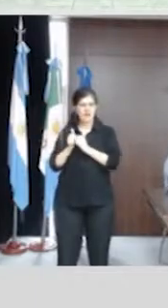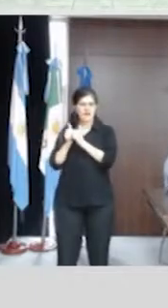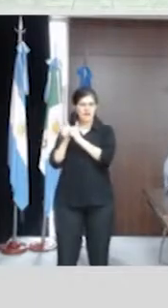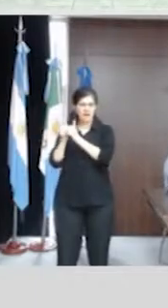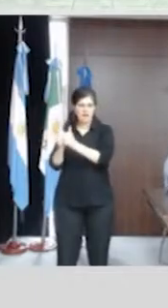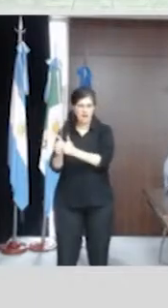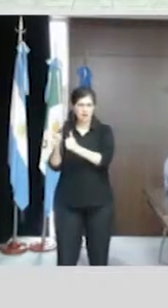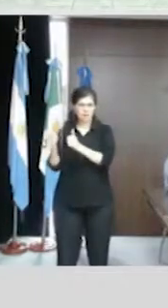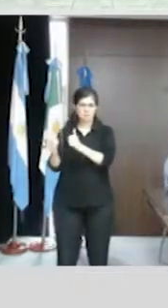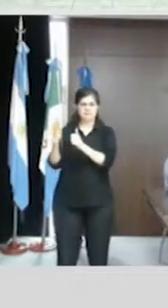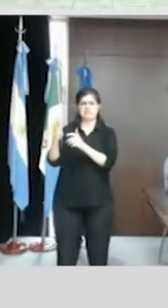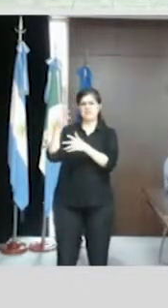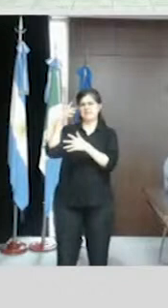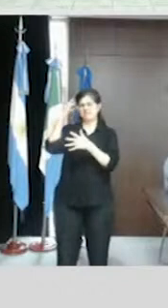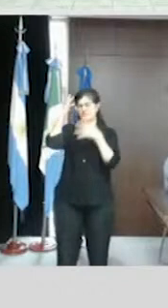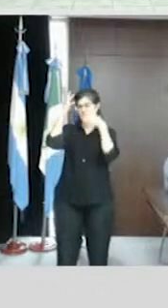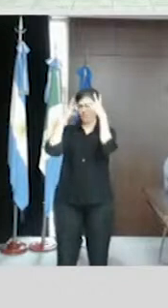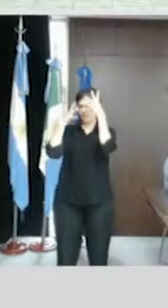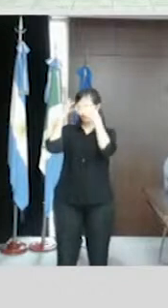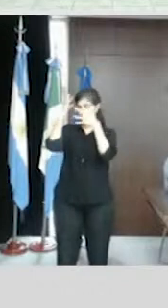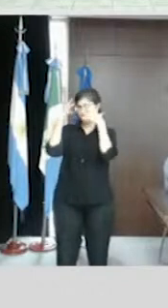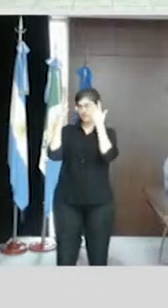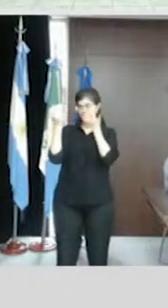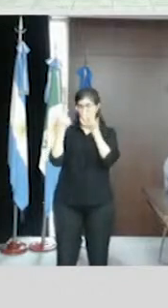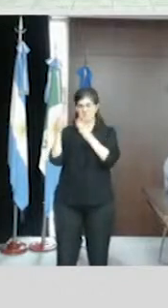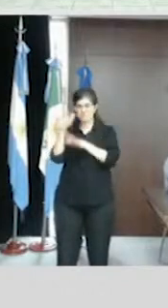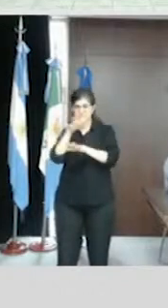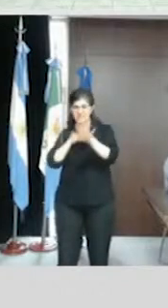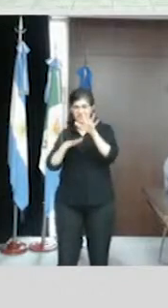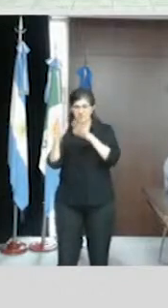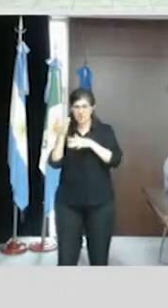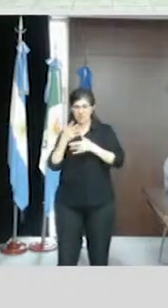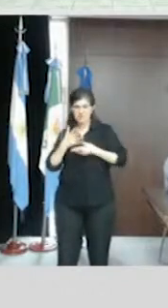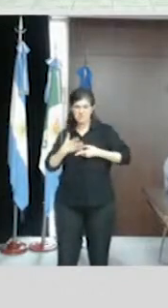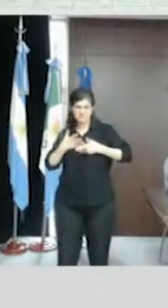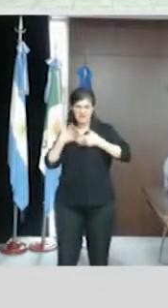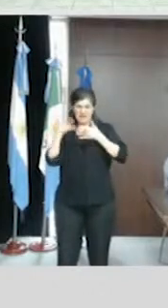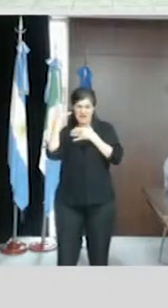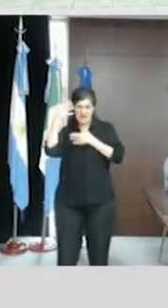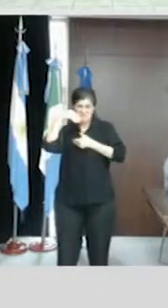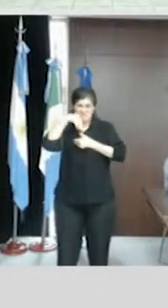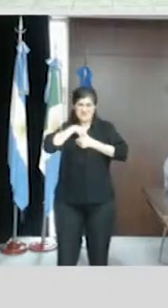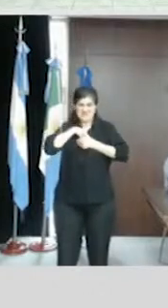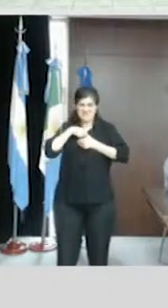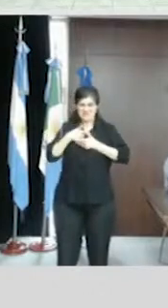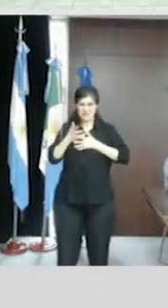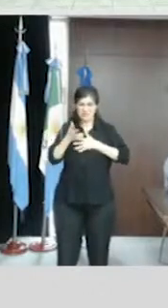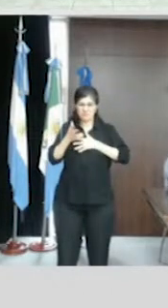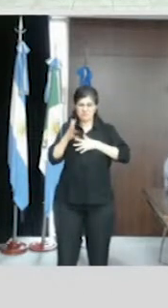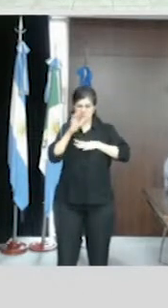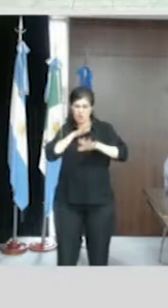y la confusión. Quizás sea la confusión del alma. No de imponer orden y